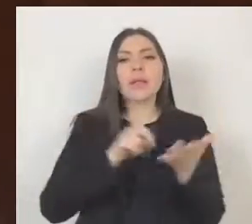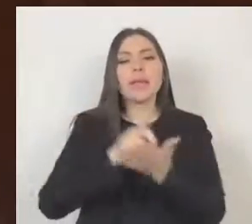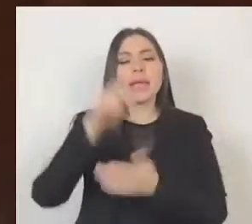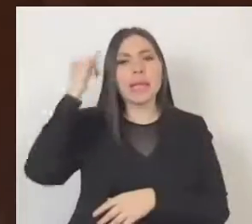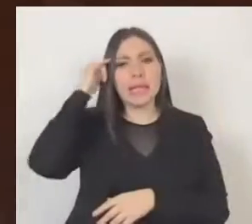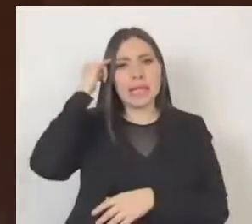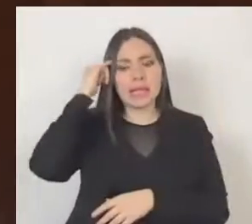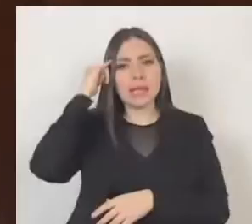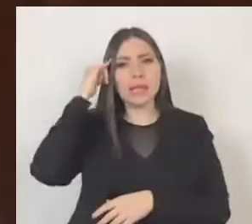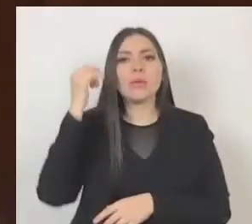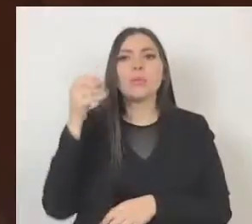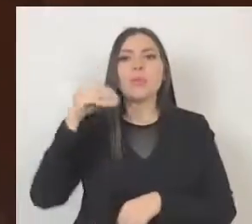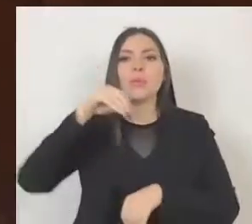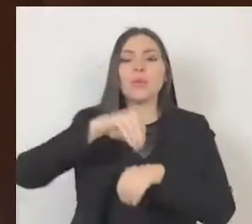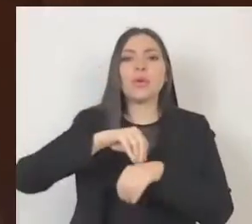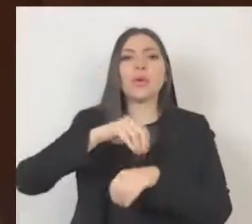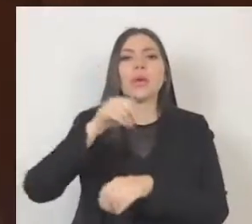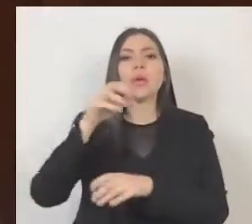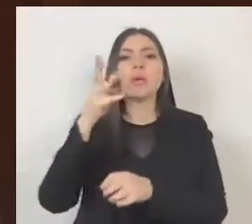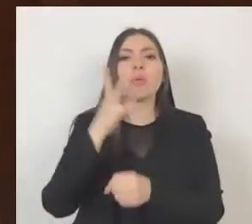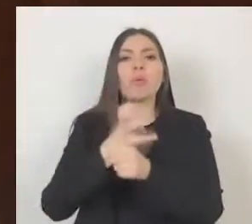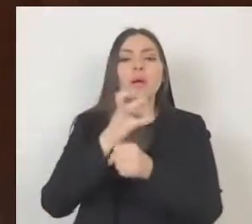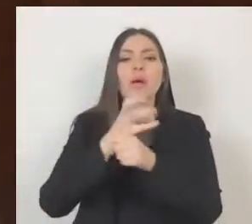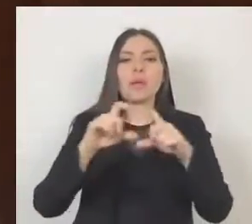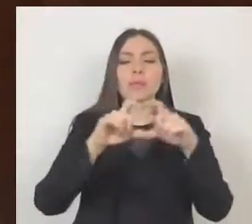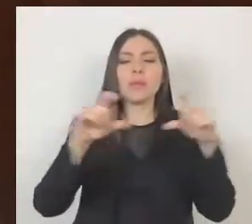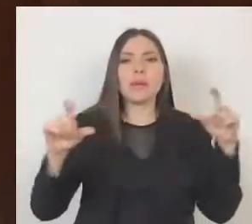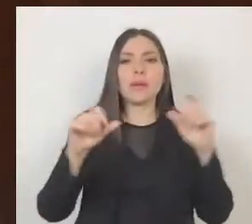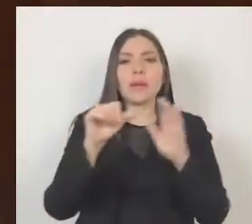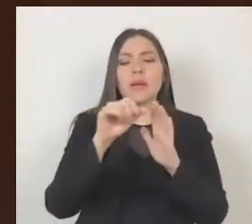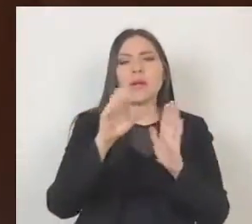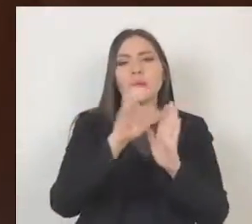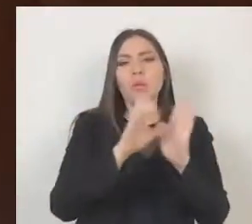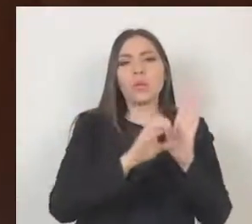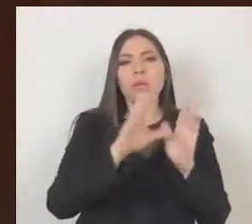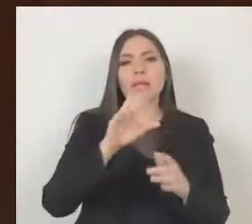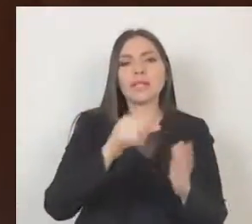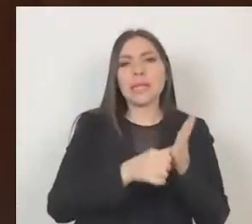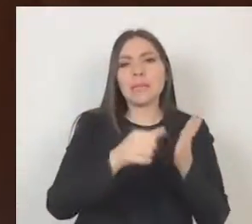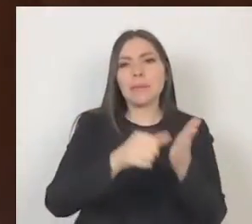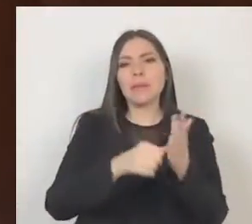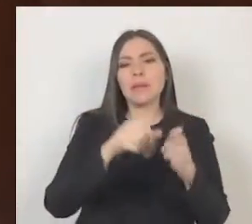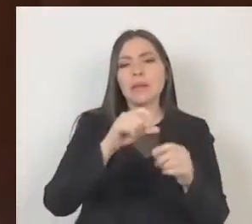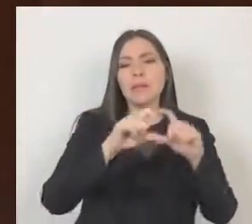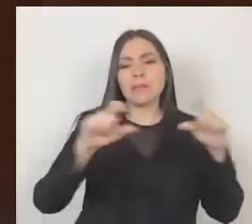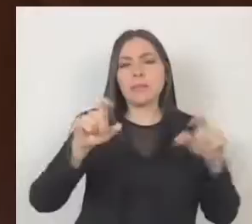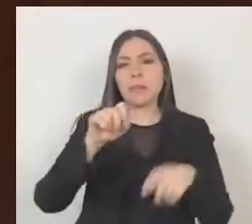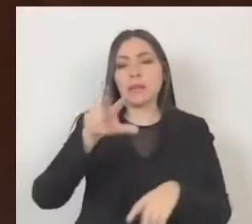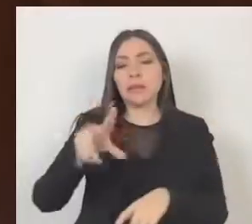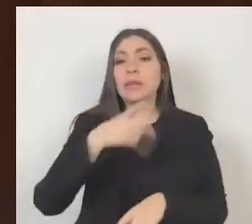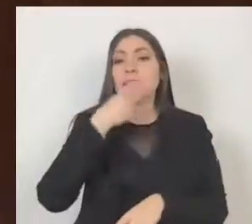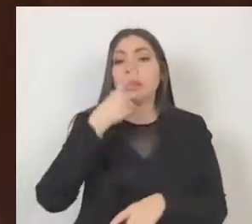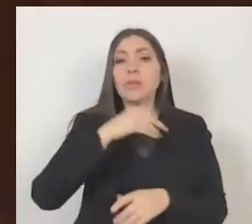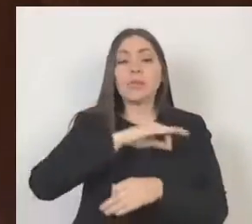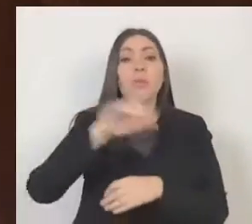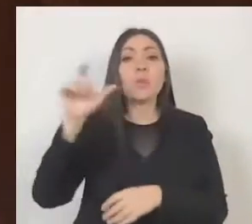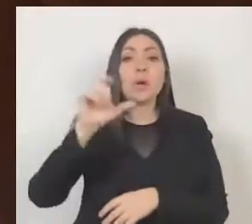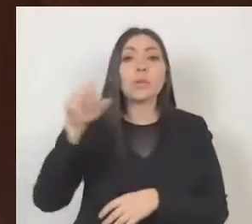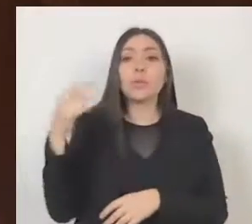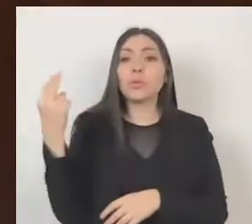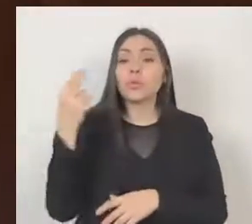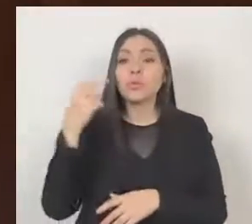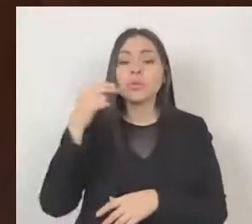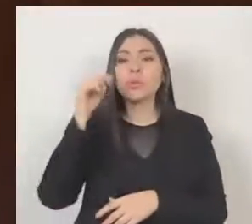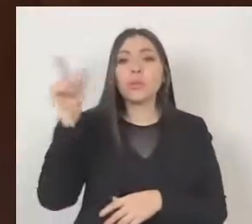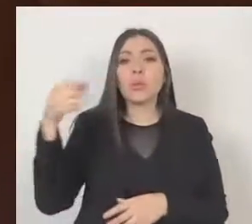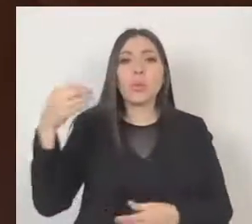un cuarto párrafo al artículo 58 del Código Civil Federal, para establecer que en todos los casos que se requiera, el juez